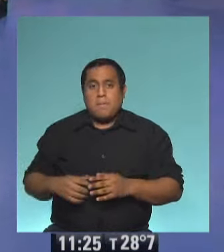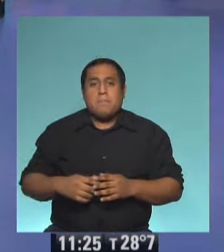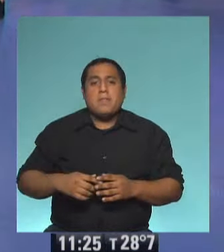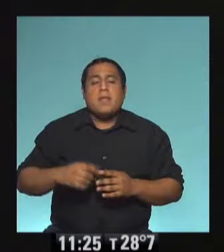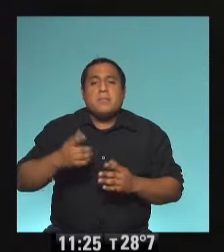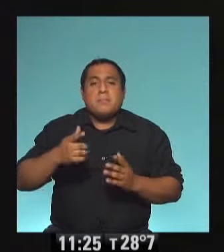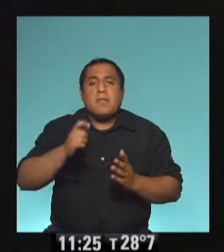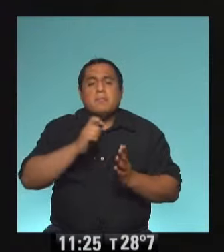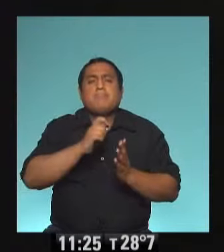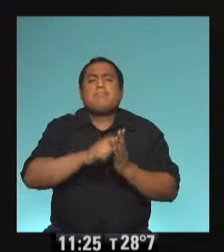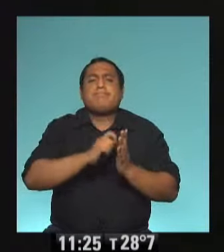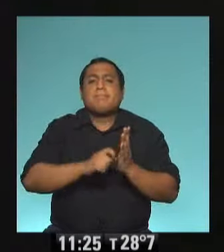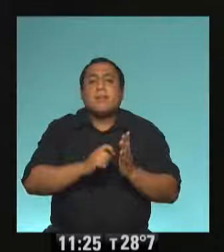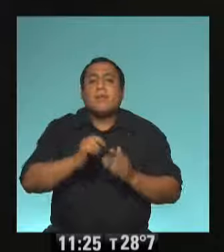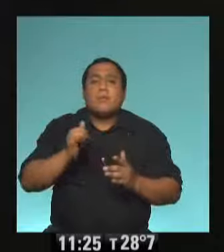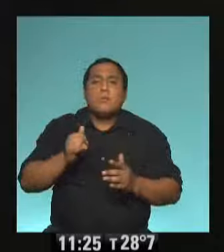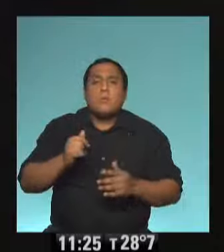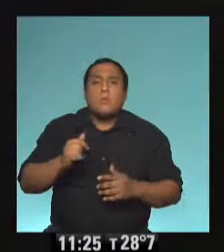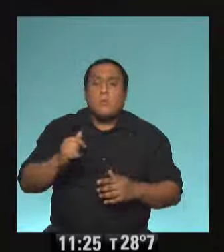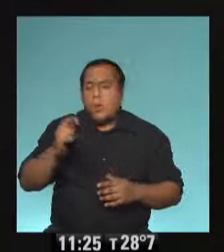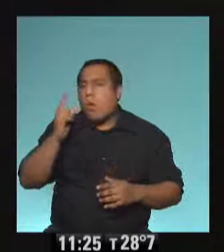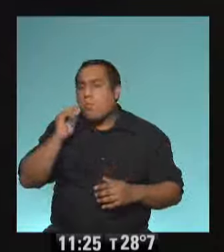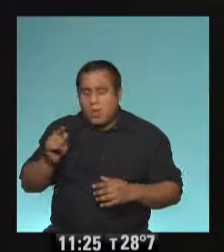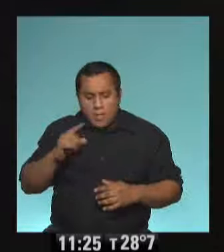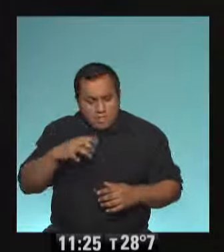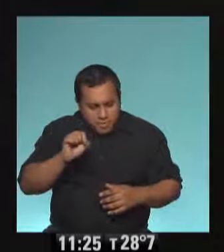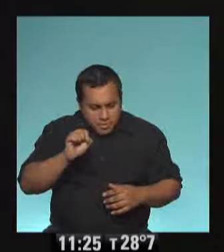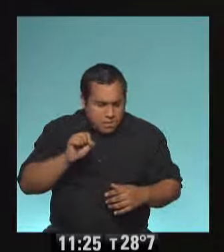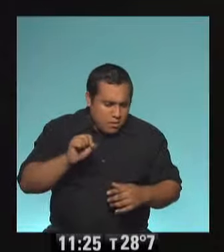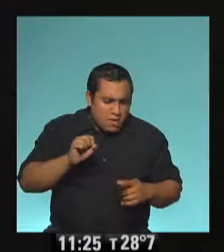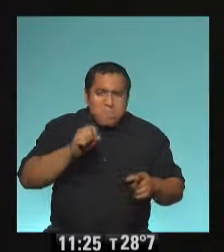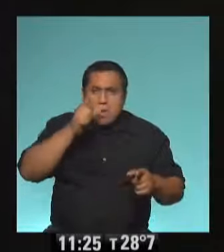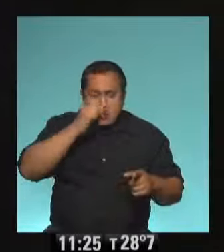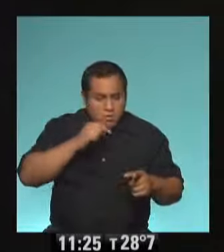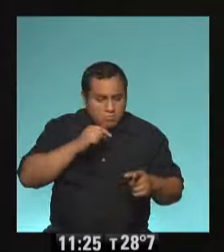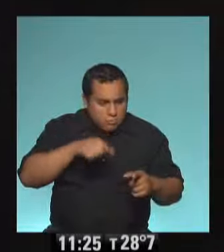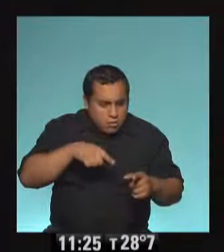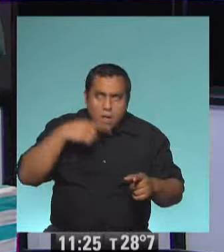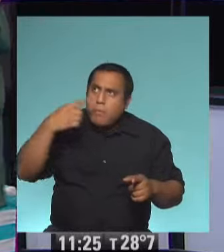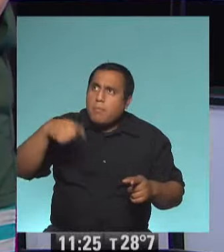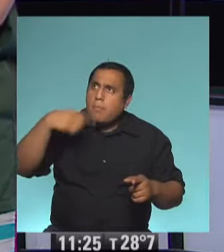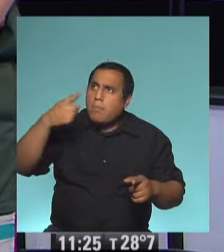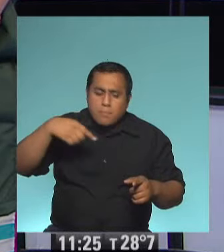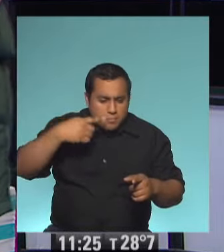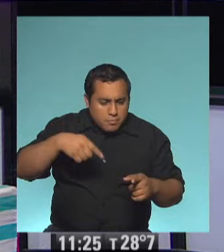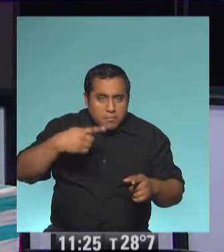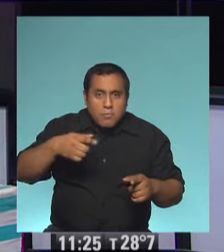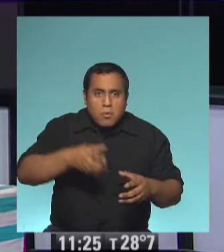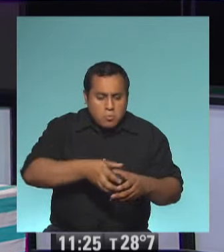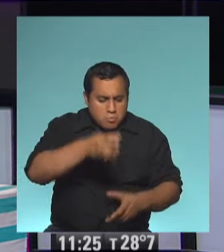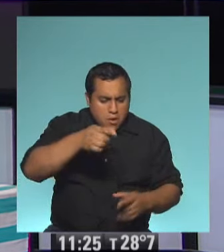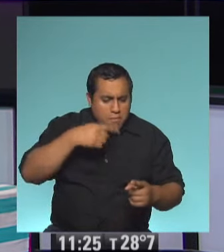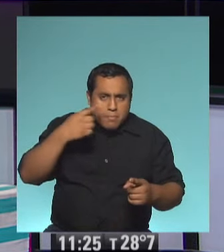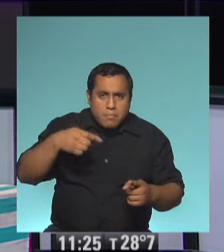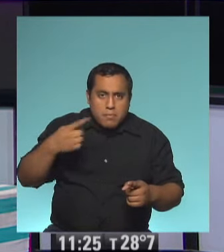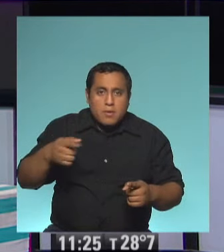señor que se encontraba con un pedazo de madera que hablaba, ¿se acuerdan? Ah, sí. Cierto. Al principio era un tronco que... Y el título